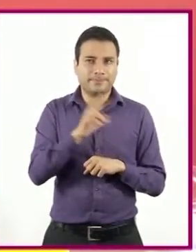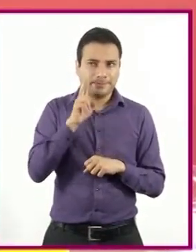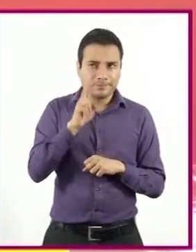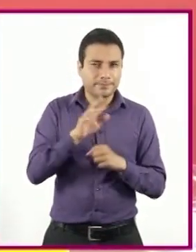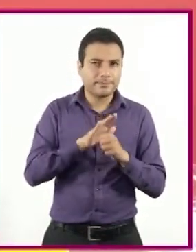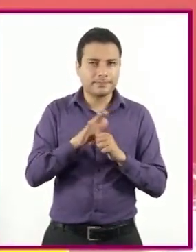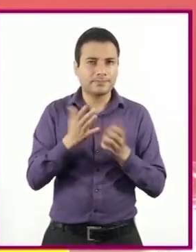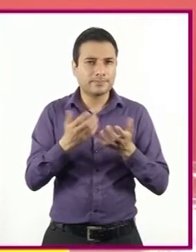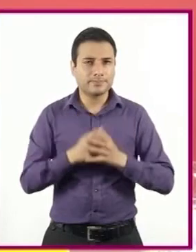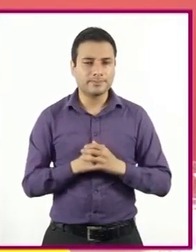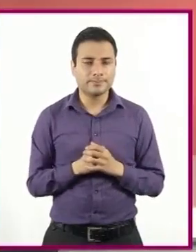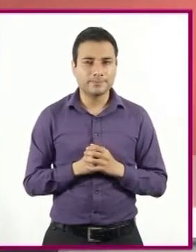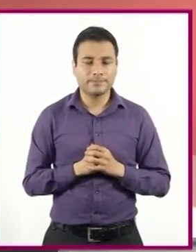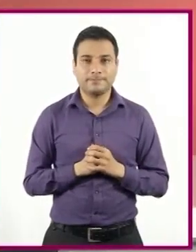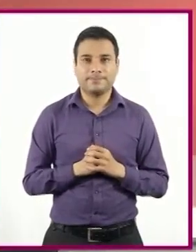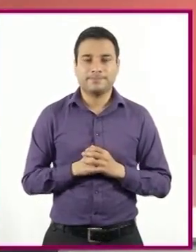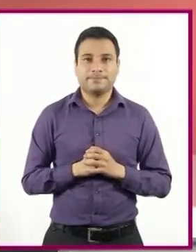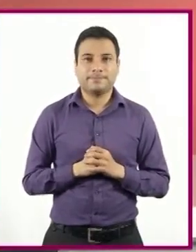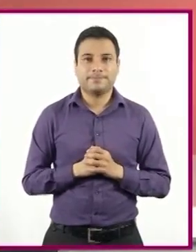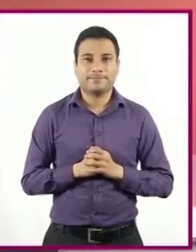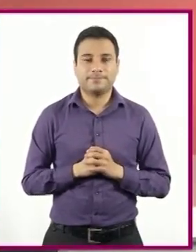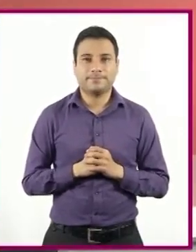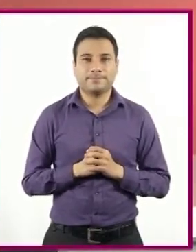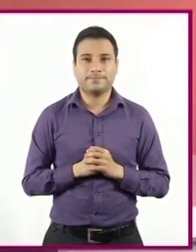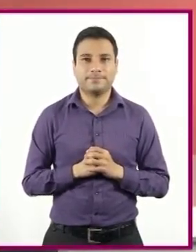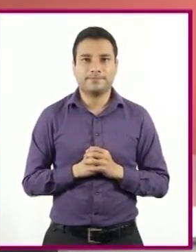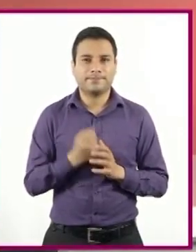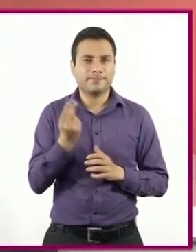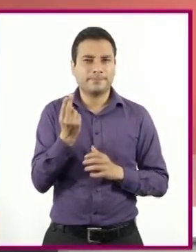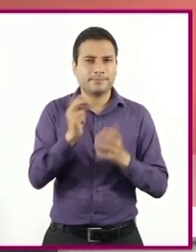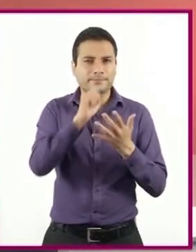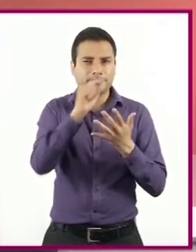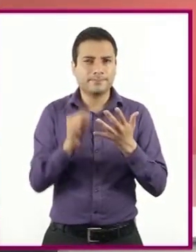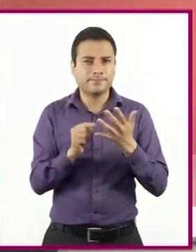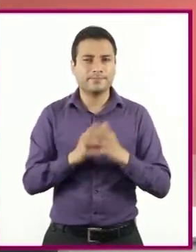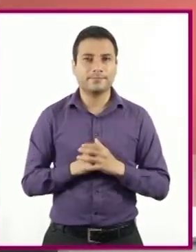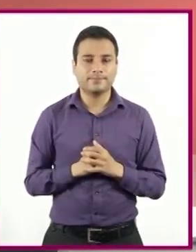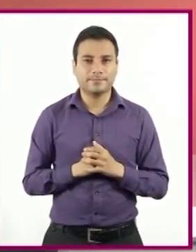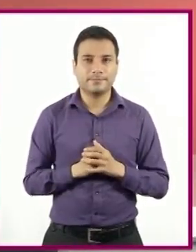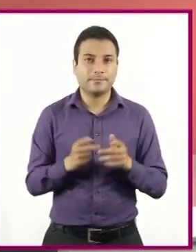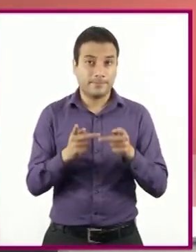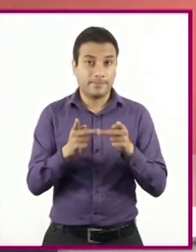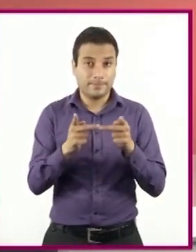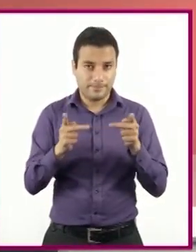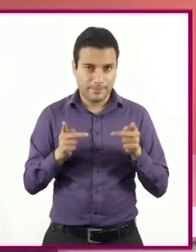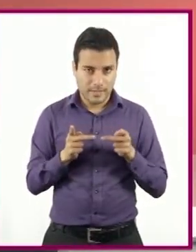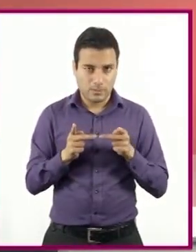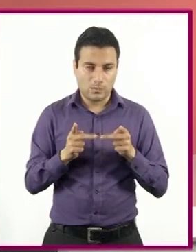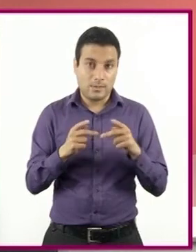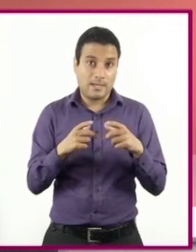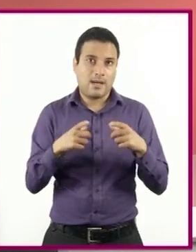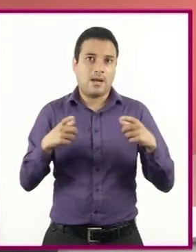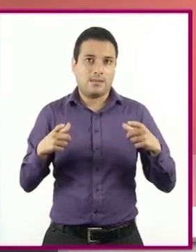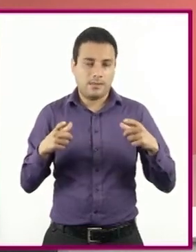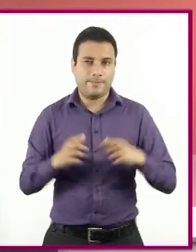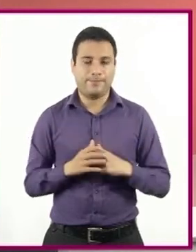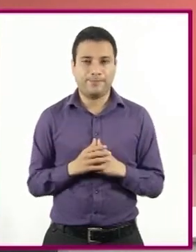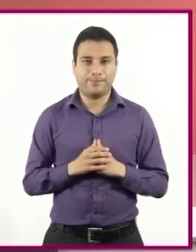sus dimensiones. ¿Qué vamos a necesitar? Un plato lo más grande